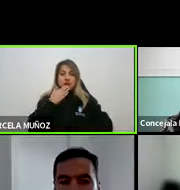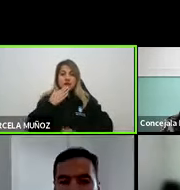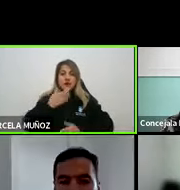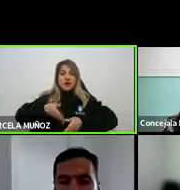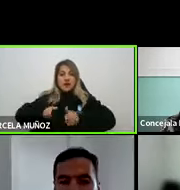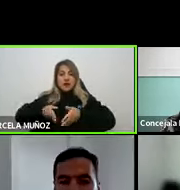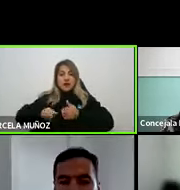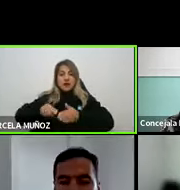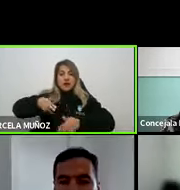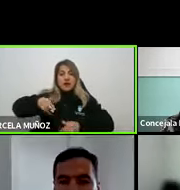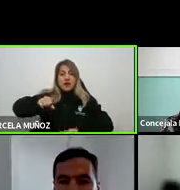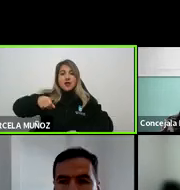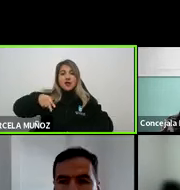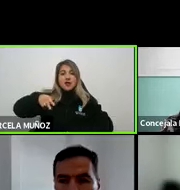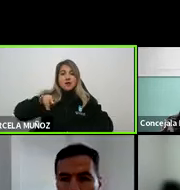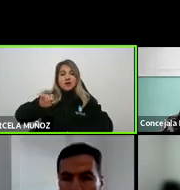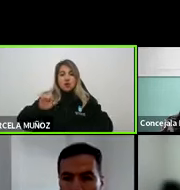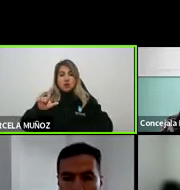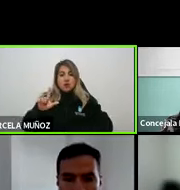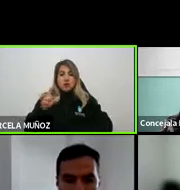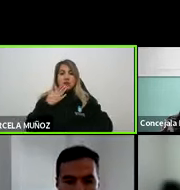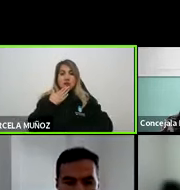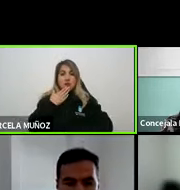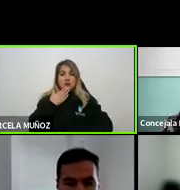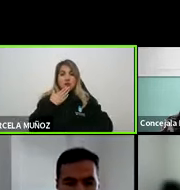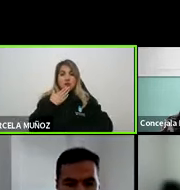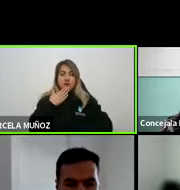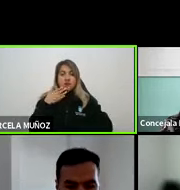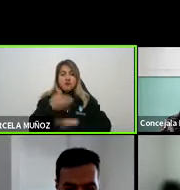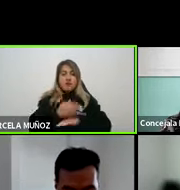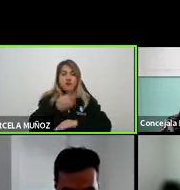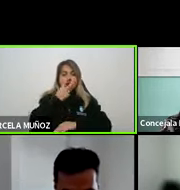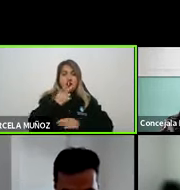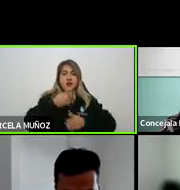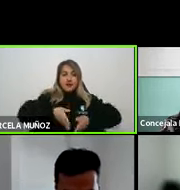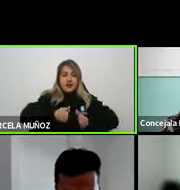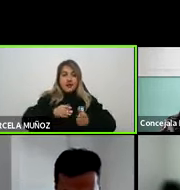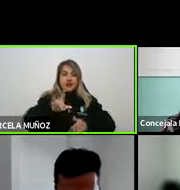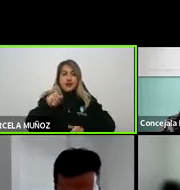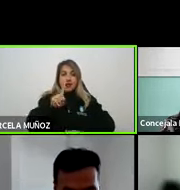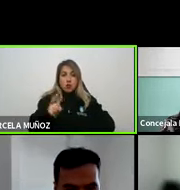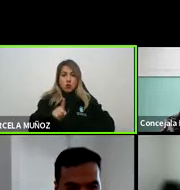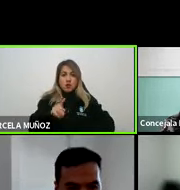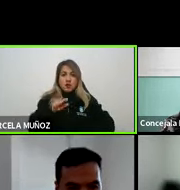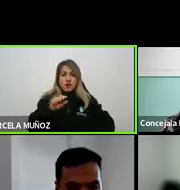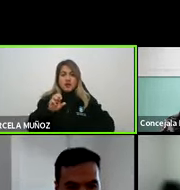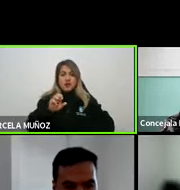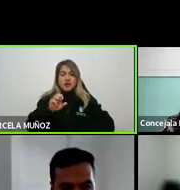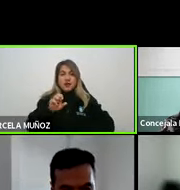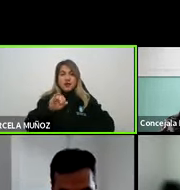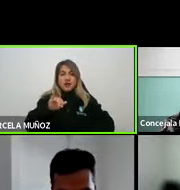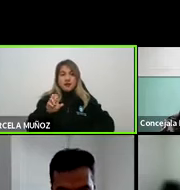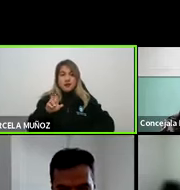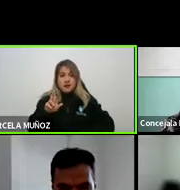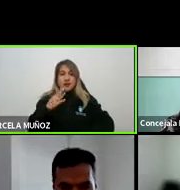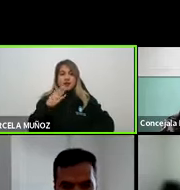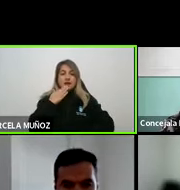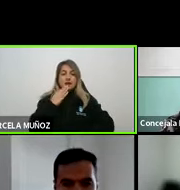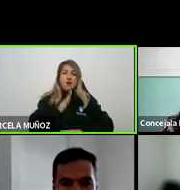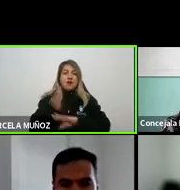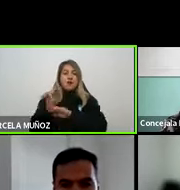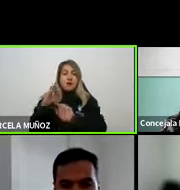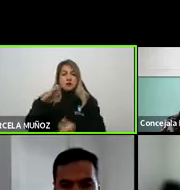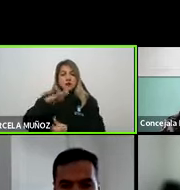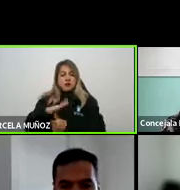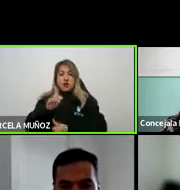de Sala y de la calle Luis Seger. También estuvimos con la concejala